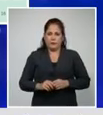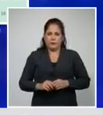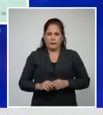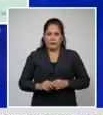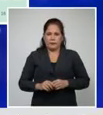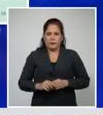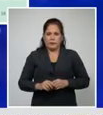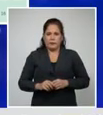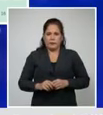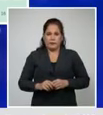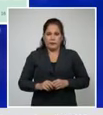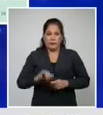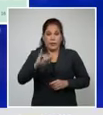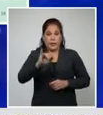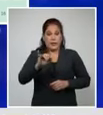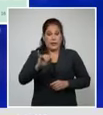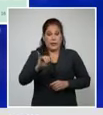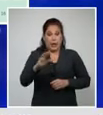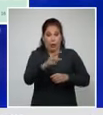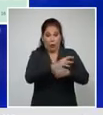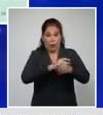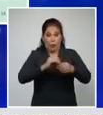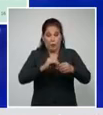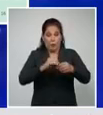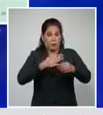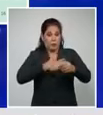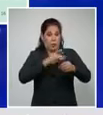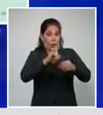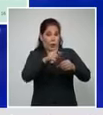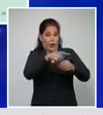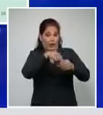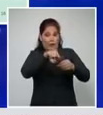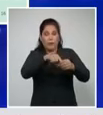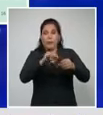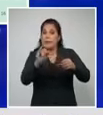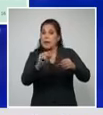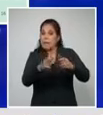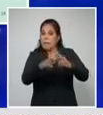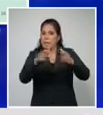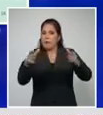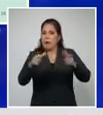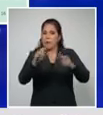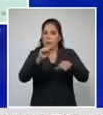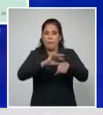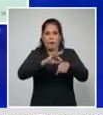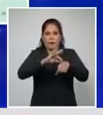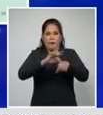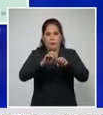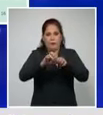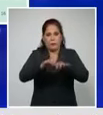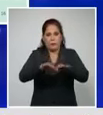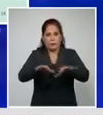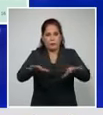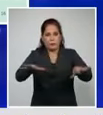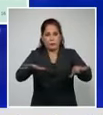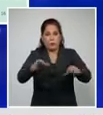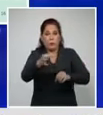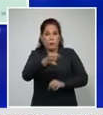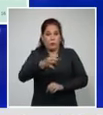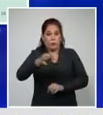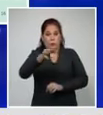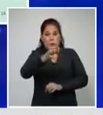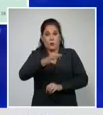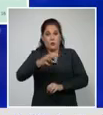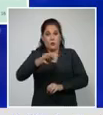y en 6 de sus 9 municipios. El mayor número, que es donde además tiene la mayor transmisión, en el municipio